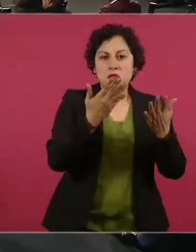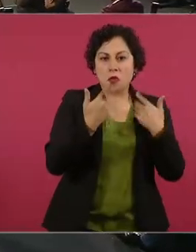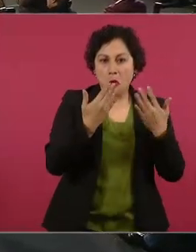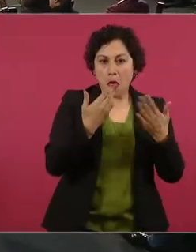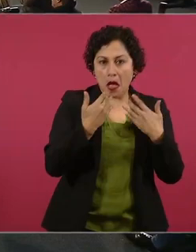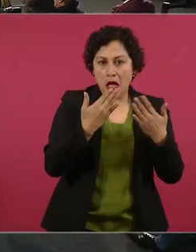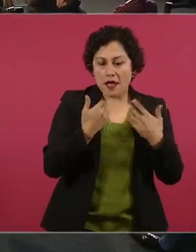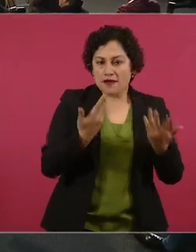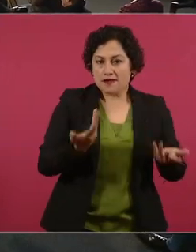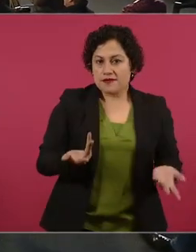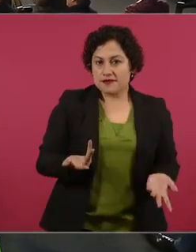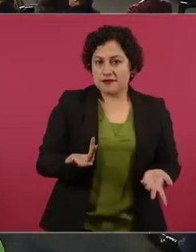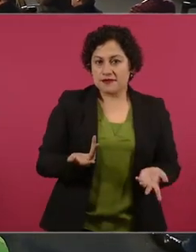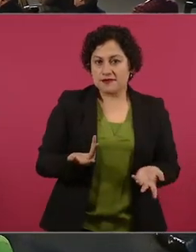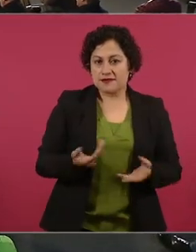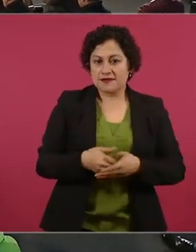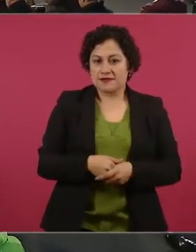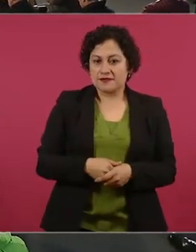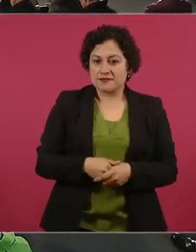¿Cómo de Tepetitán?